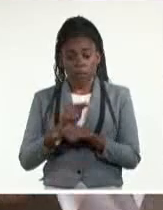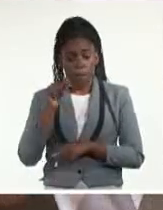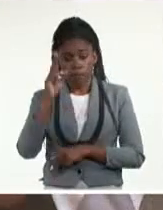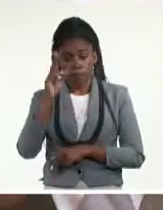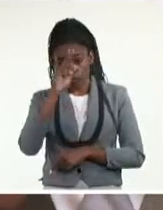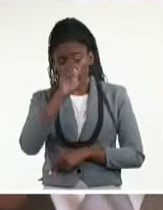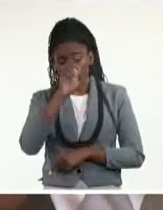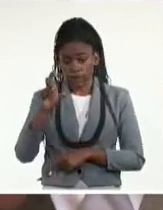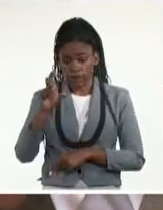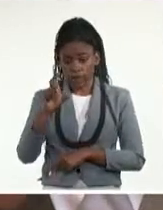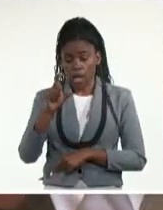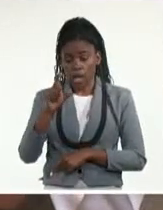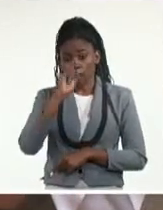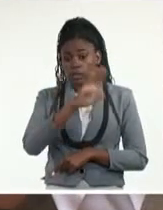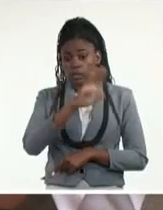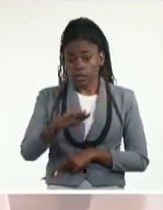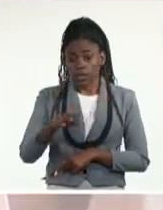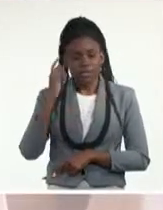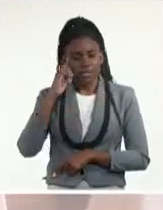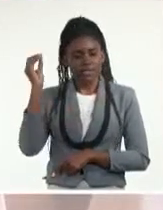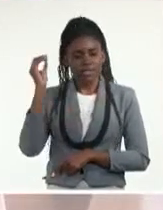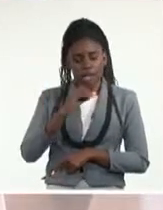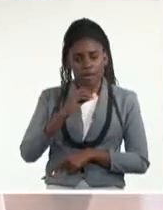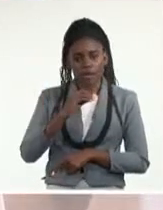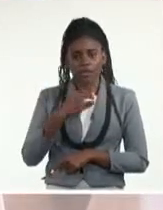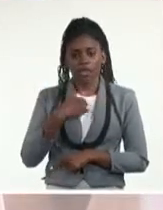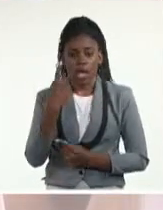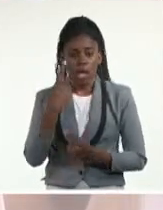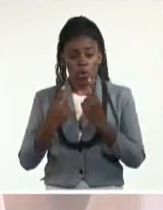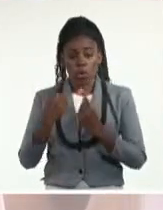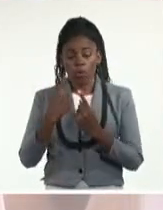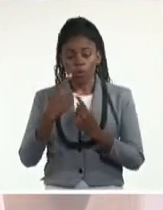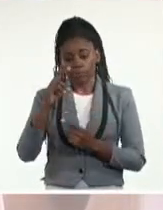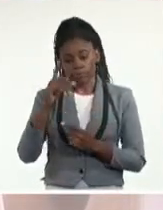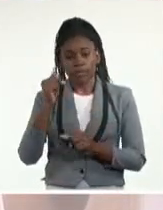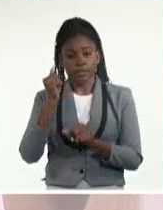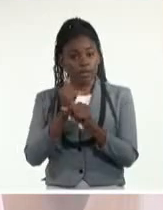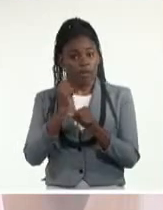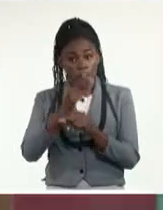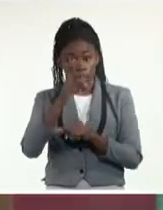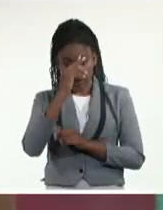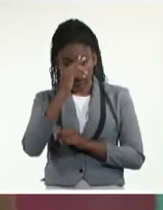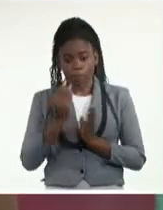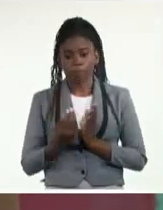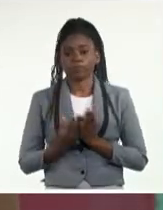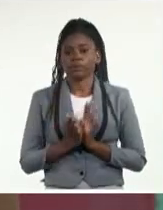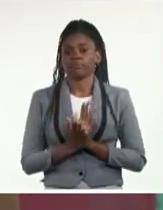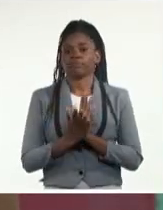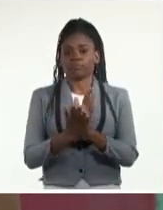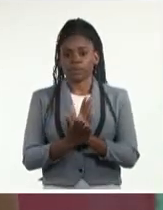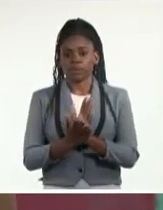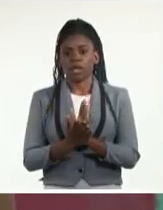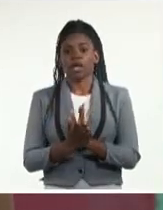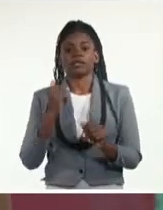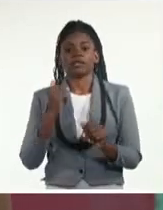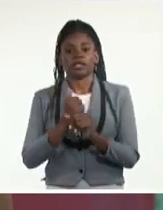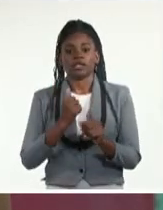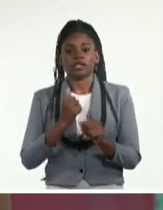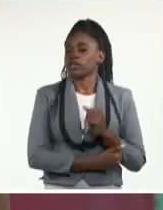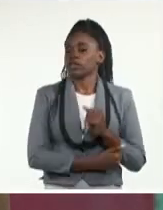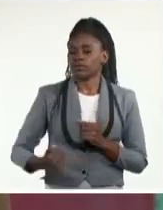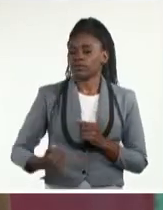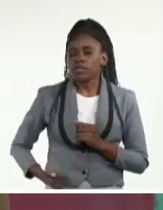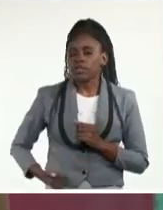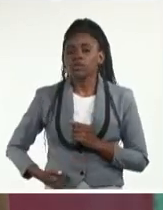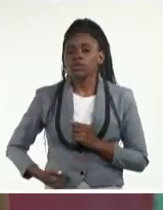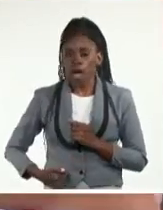hospitalaria pediátrica reconocieron la necesidad apremiante de políticas de formación de especialistas, teniendo en cuenta el cambio